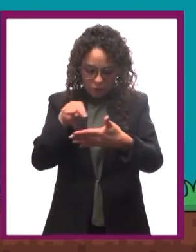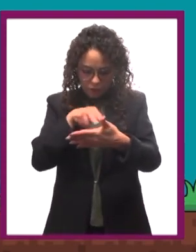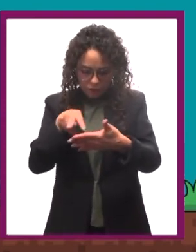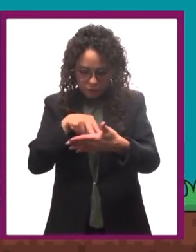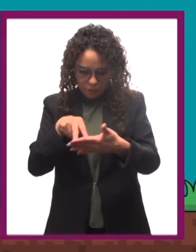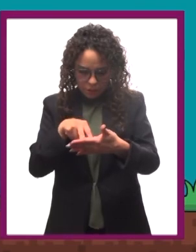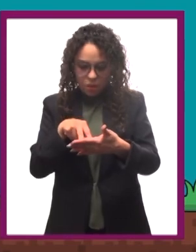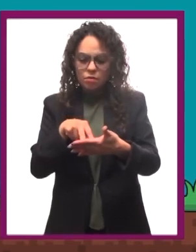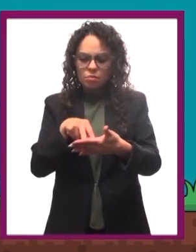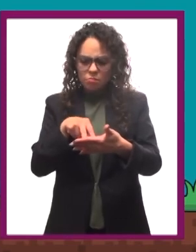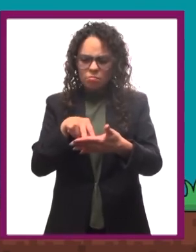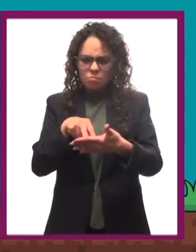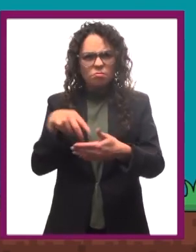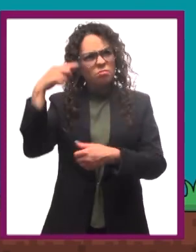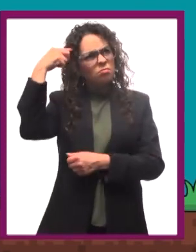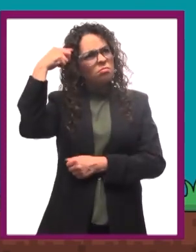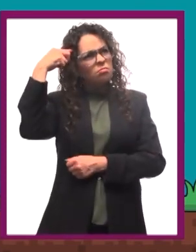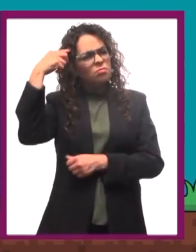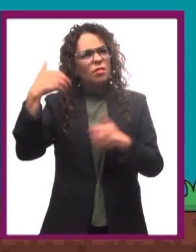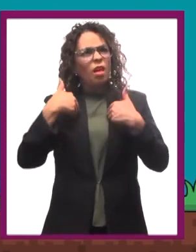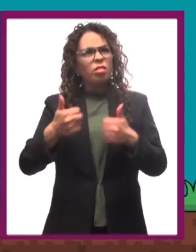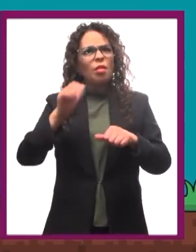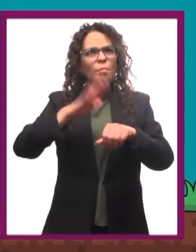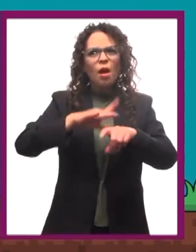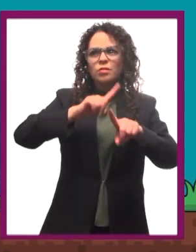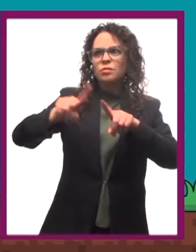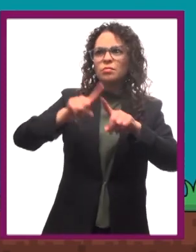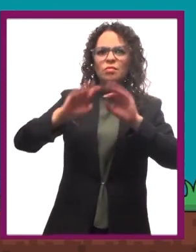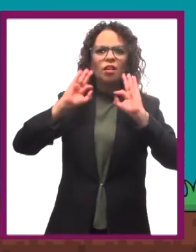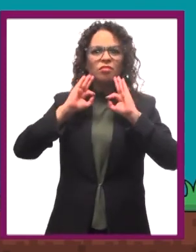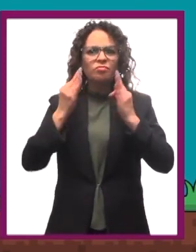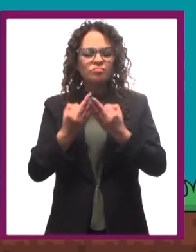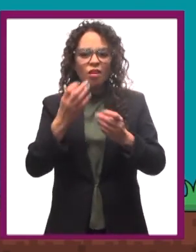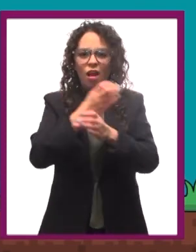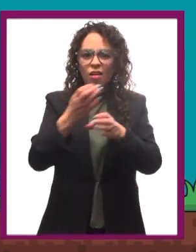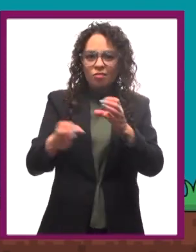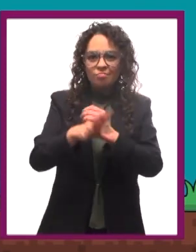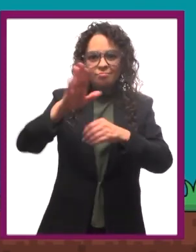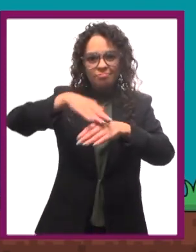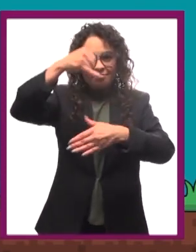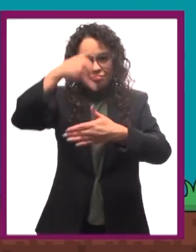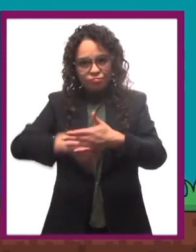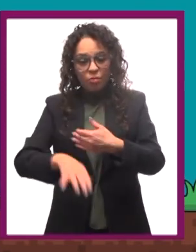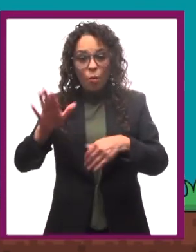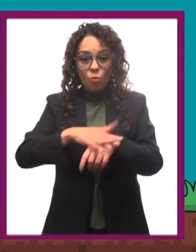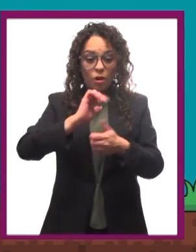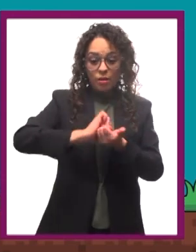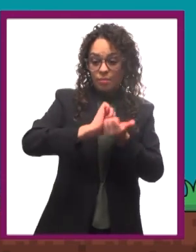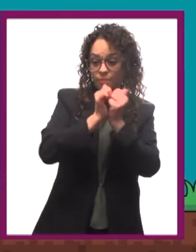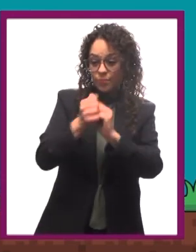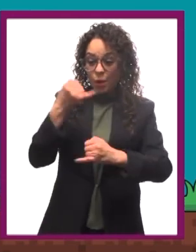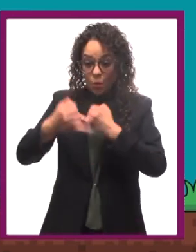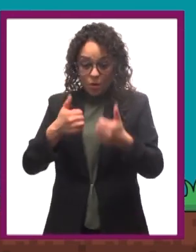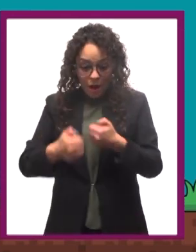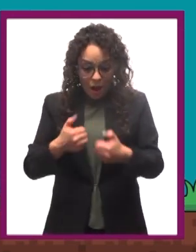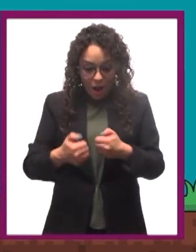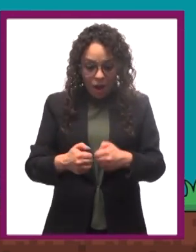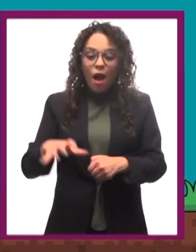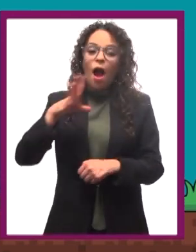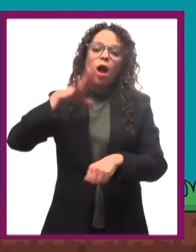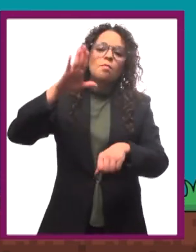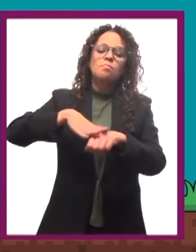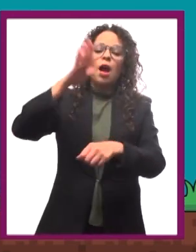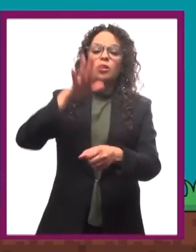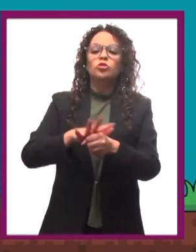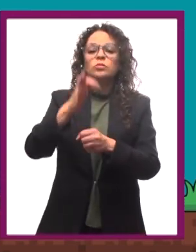información, al ver ya nos está dando otra porque percibimos muchas más cosas, también pasar a jugar nos puede dar muchísima más